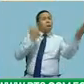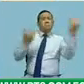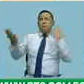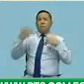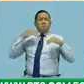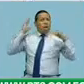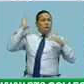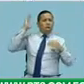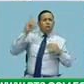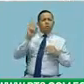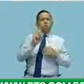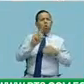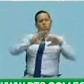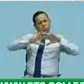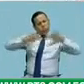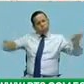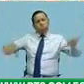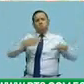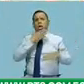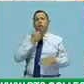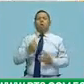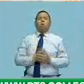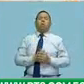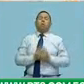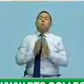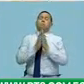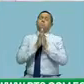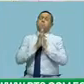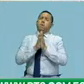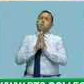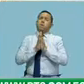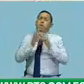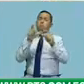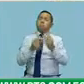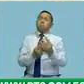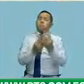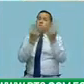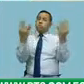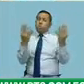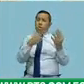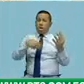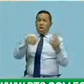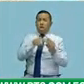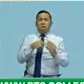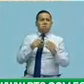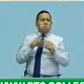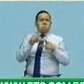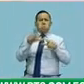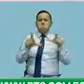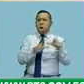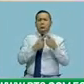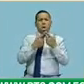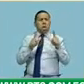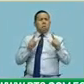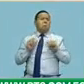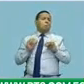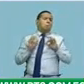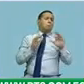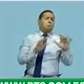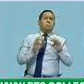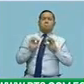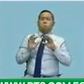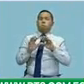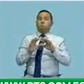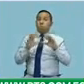llenar un coliseo. Pedido solicitudes que se le hace a la ciudadanía a evitar las concentraciones, cuando Ecuador registra